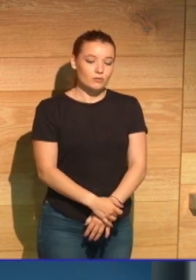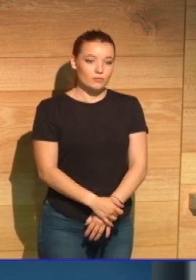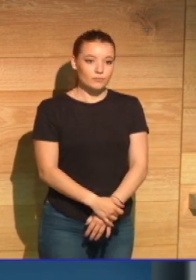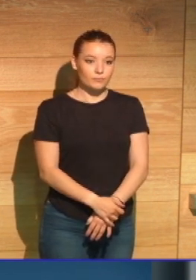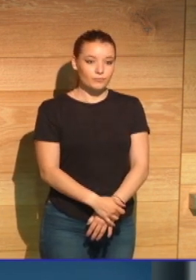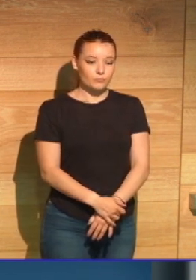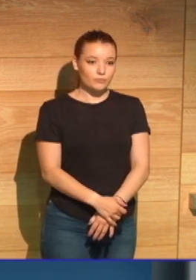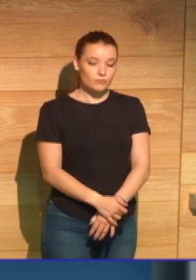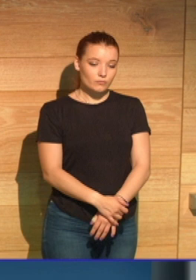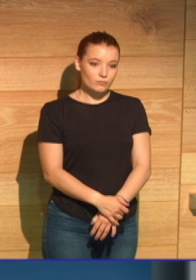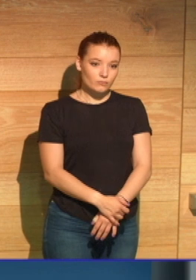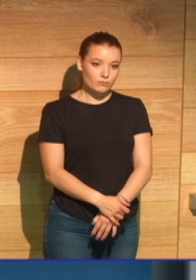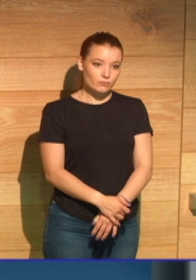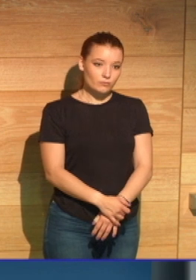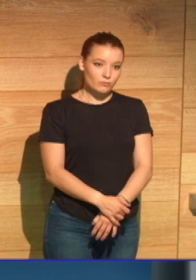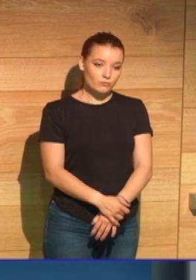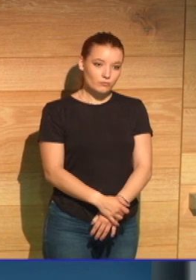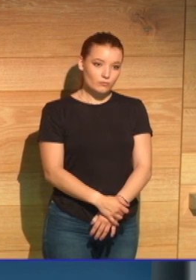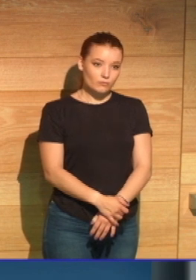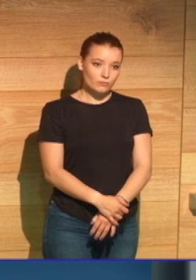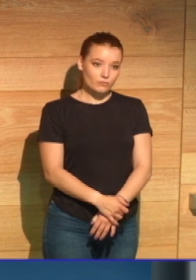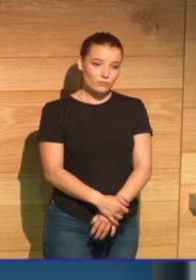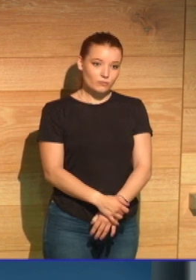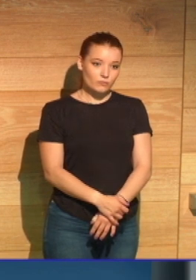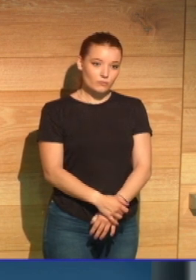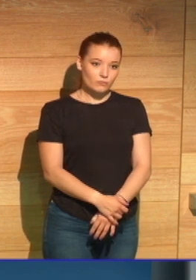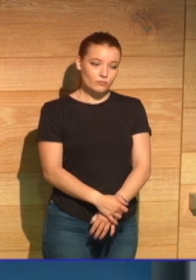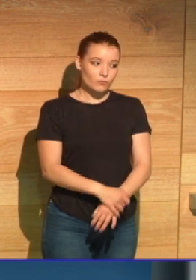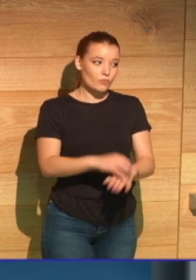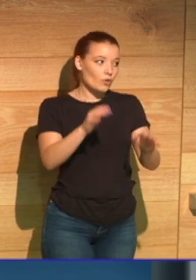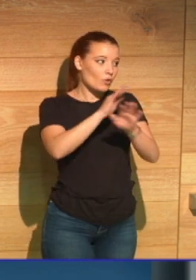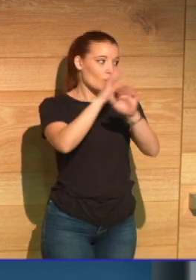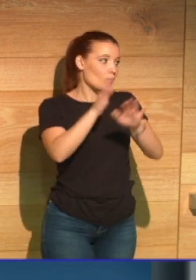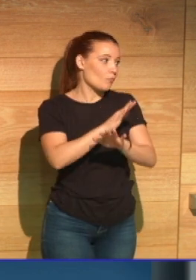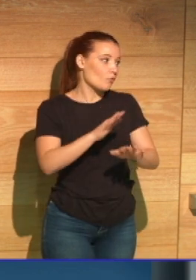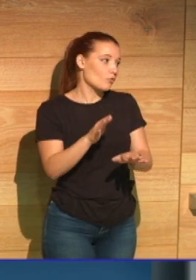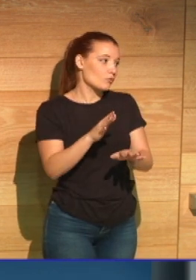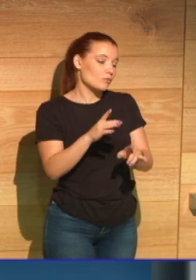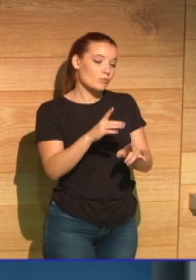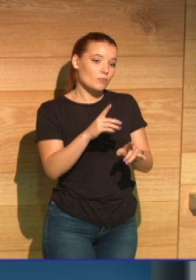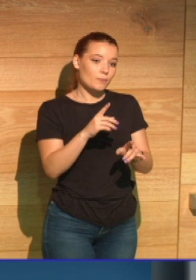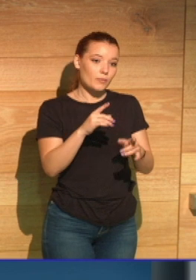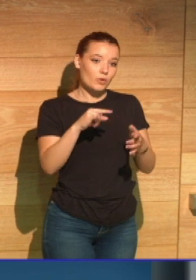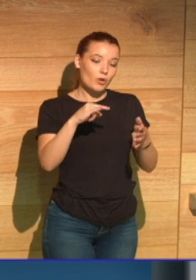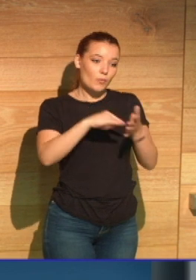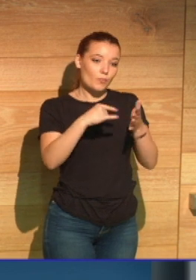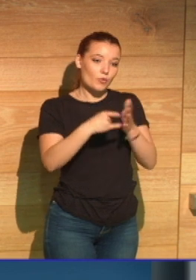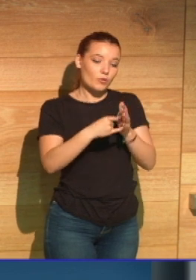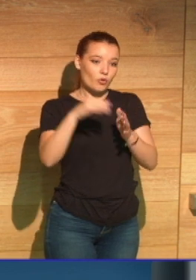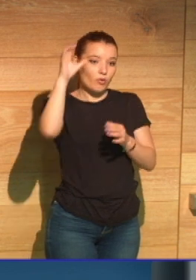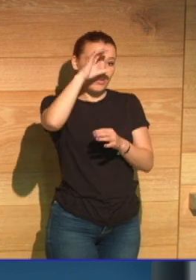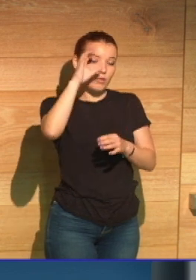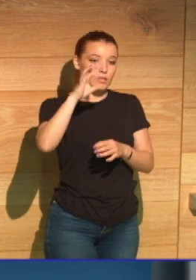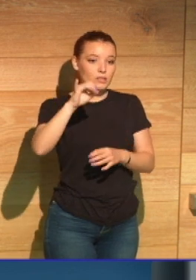Y por último, tomarme unos minutos para contarles sobre el proyecto del Centro de Ciencias de Sinaloa, sobre materia, un poco lo